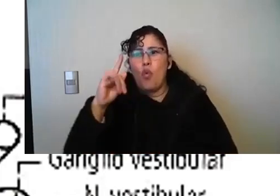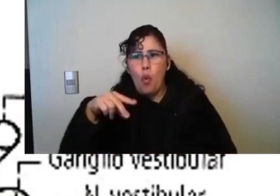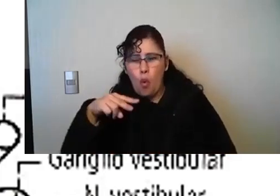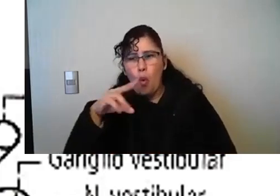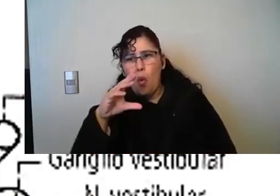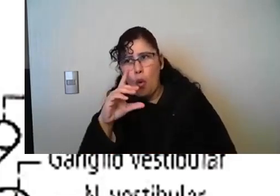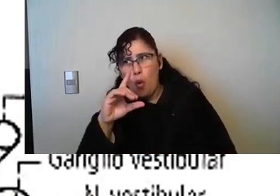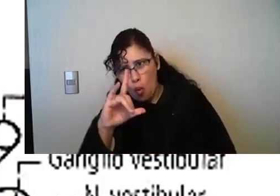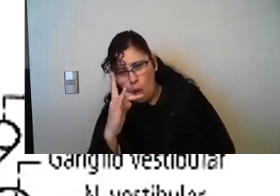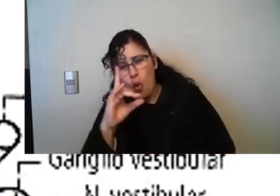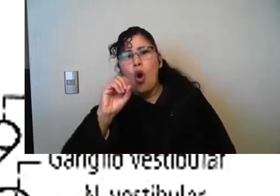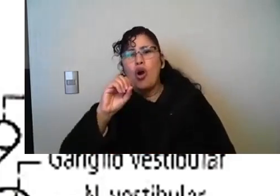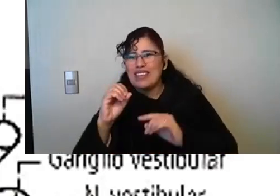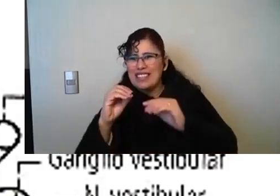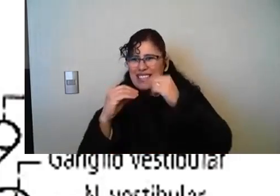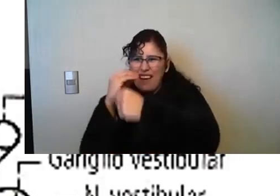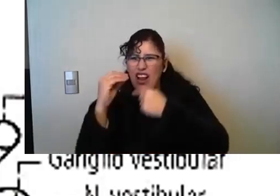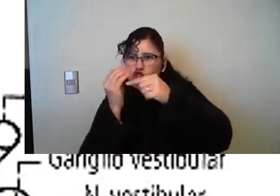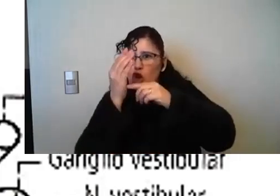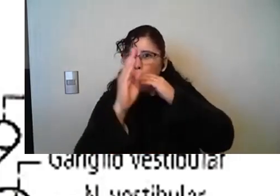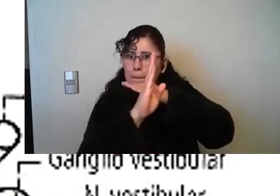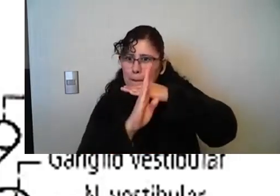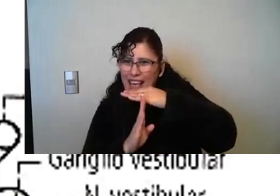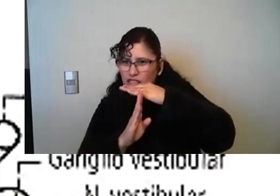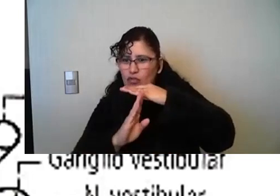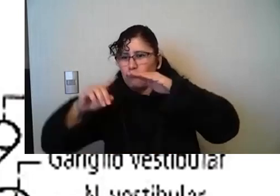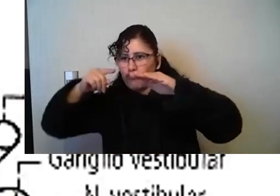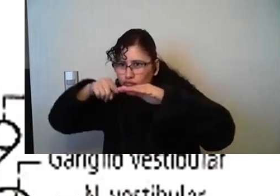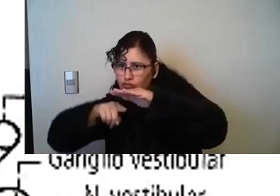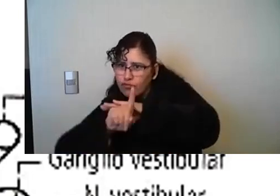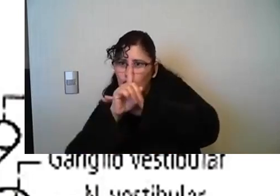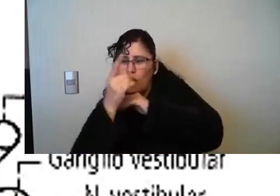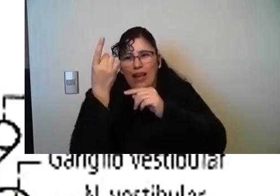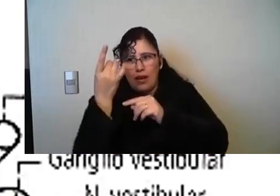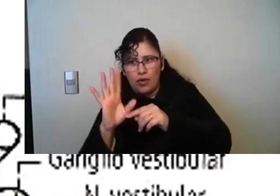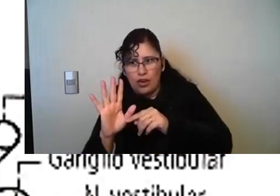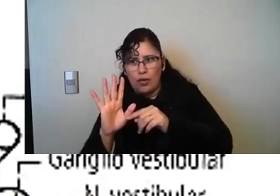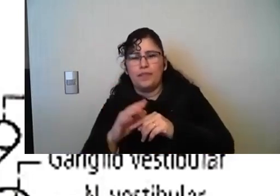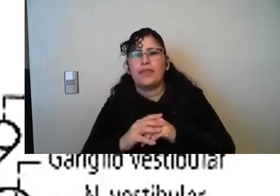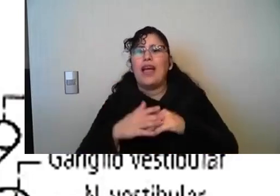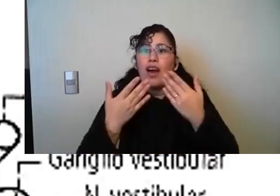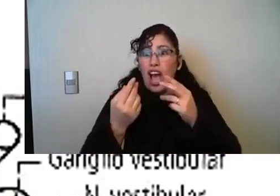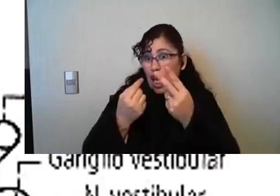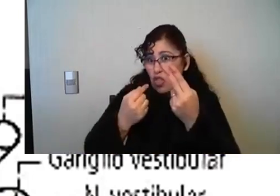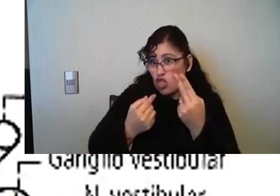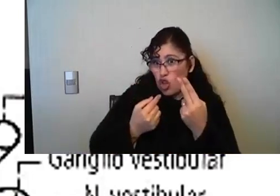información. Y los otros dos pedúnculos, es decir, el superior y el inferior, entra y sale información.